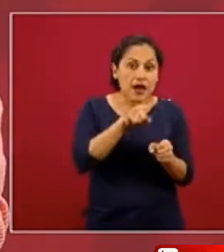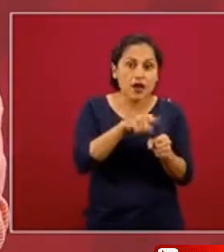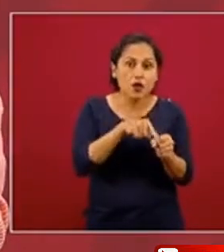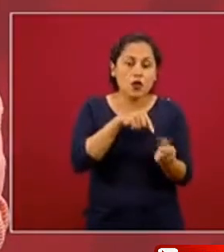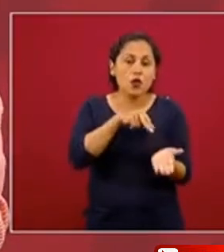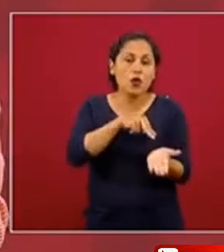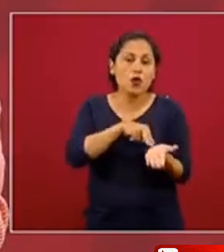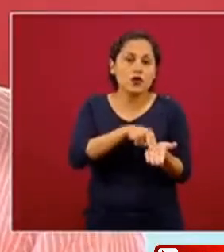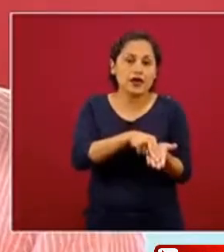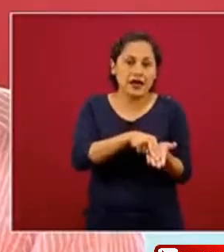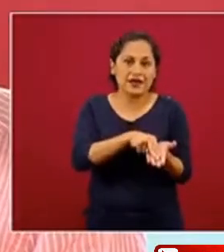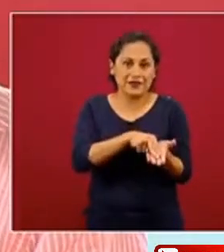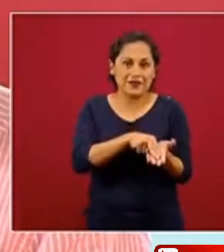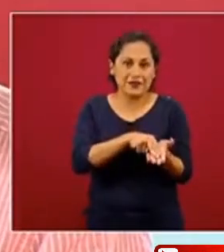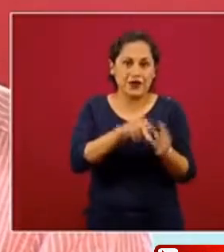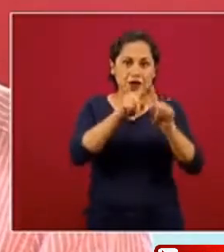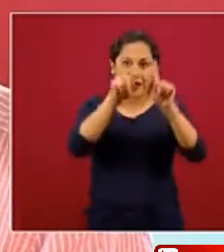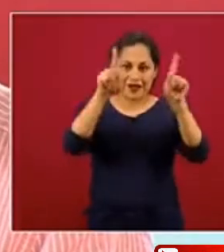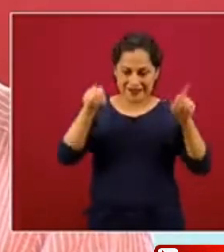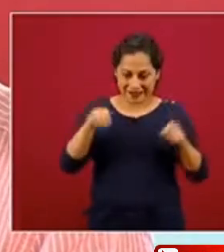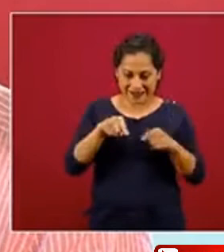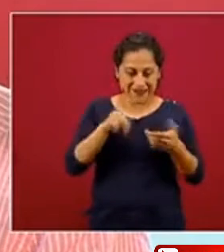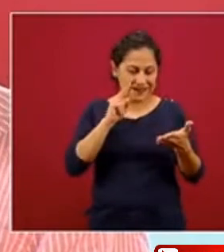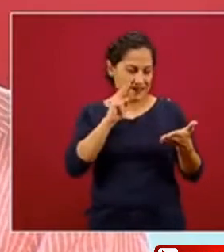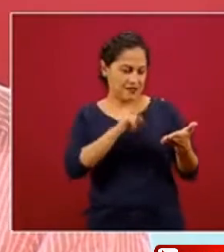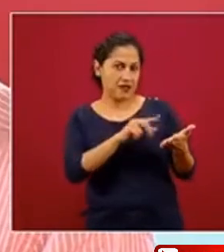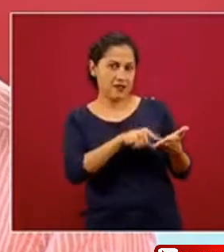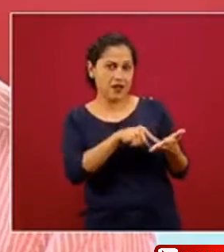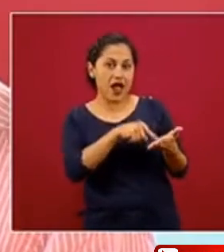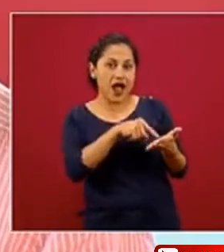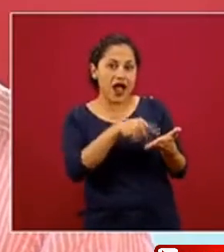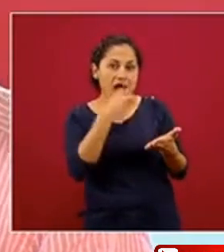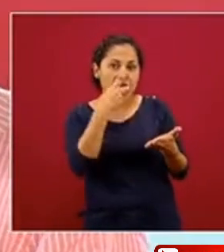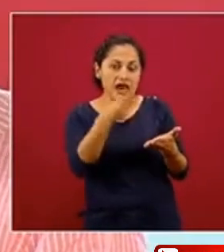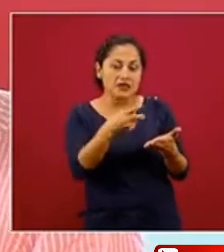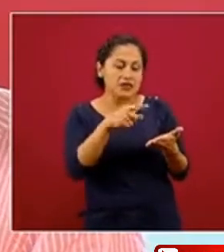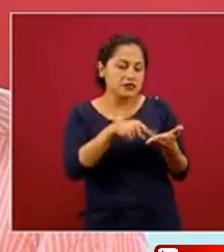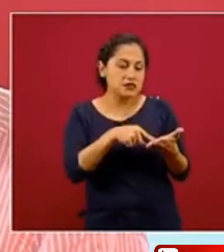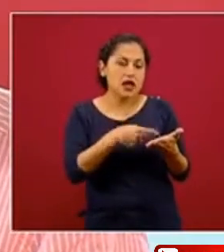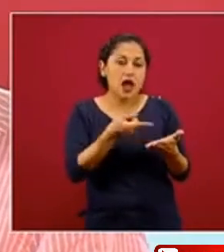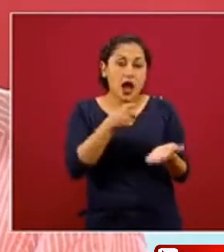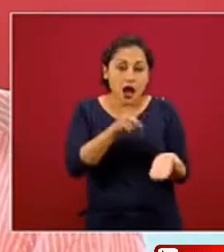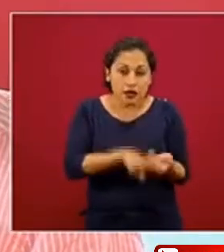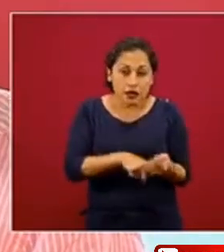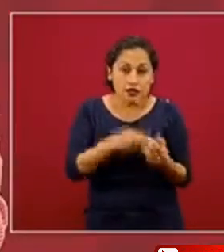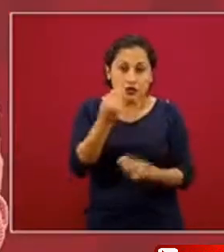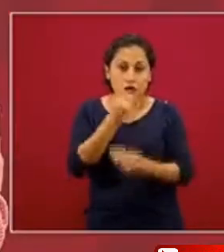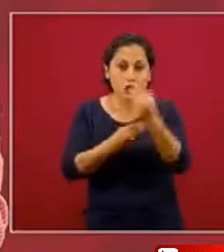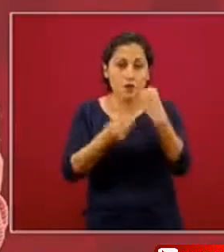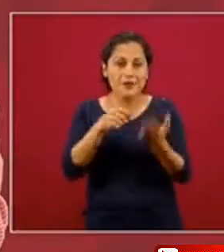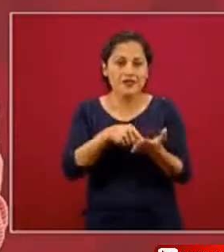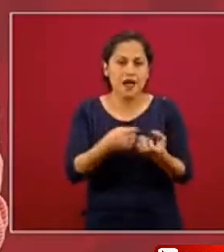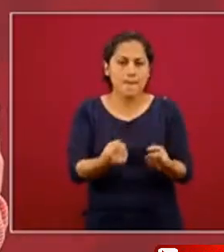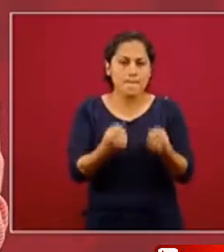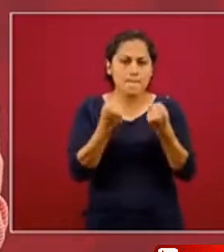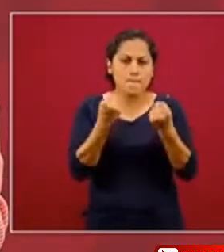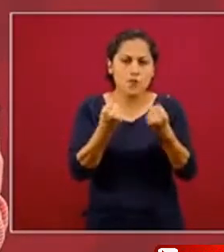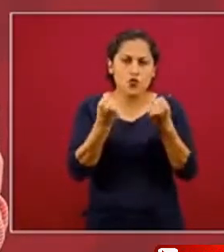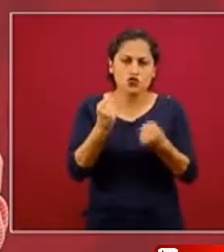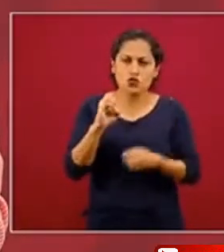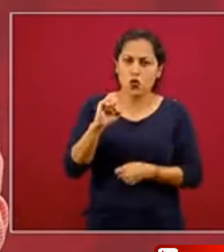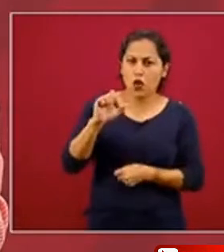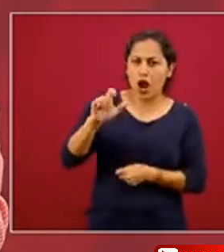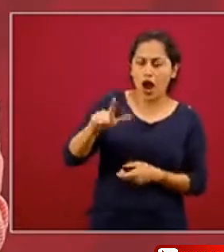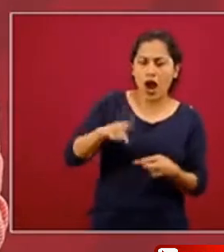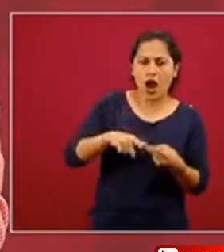de un octágono, ahí le va a decir que tiene exceso de calorías, exceso de grasas, exceso de azúcares o